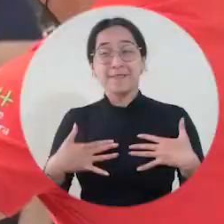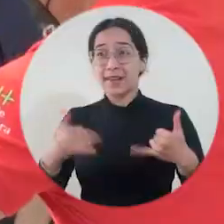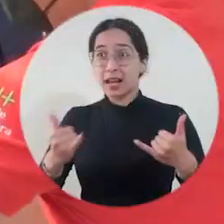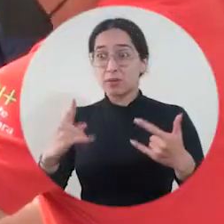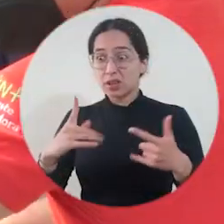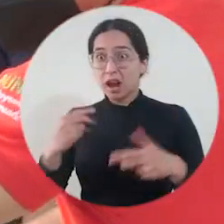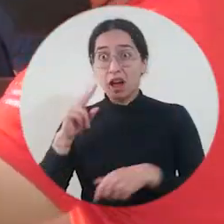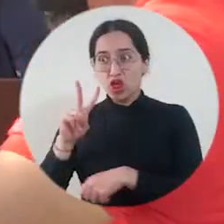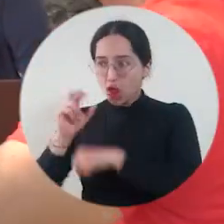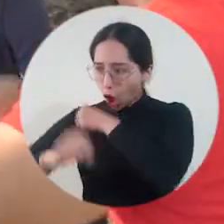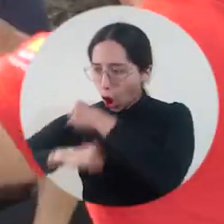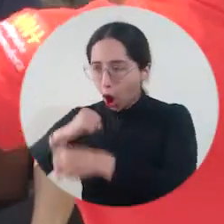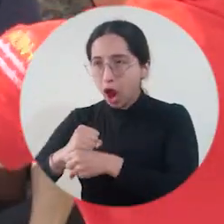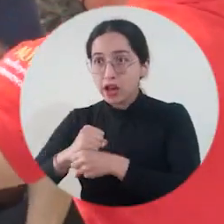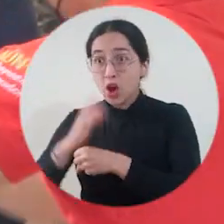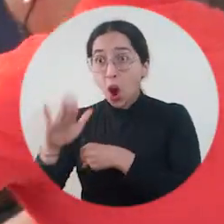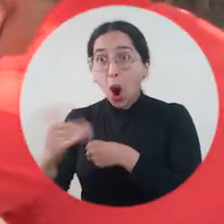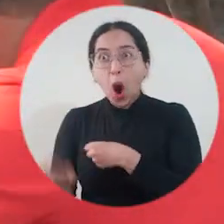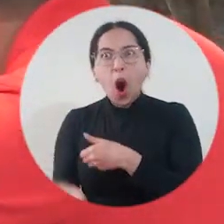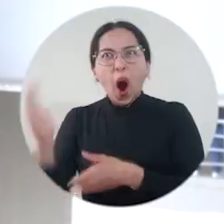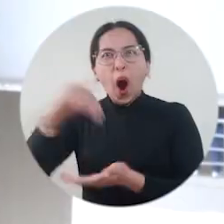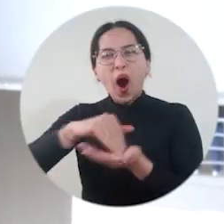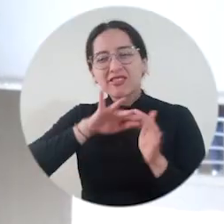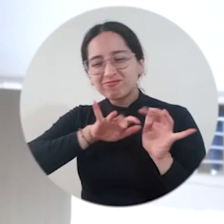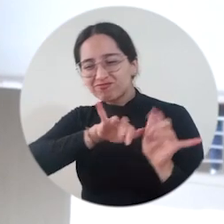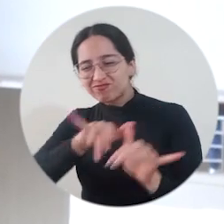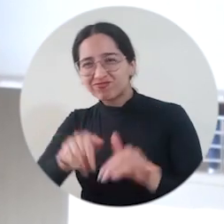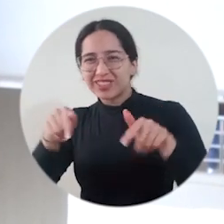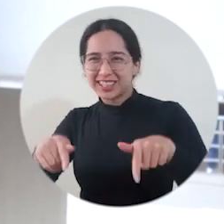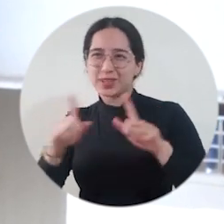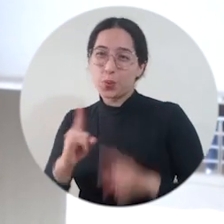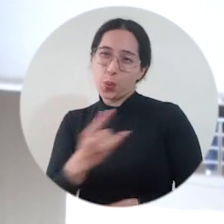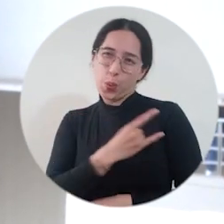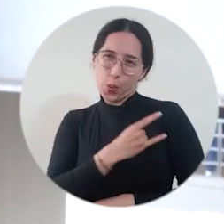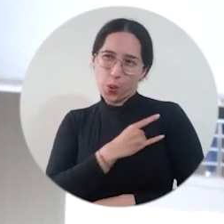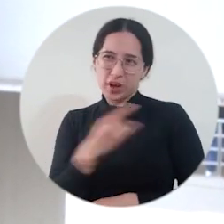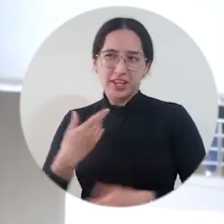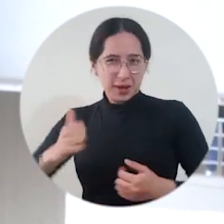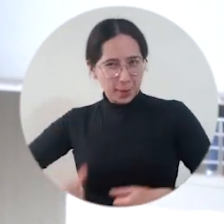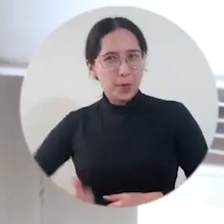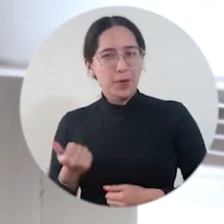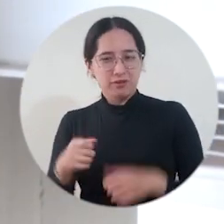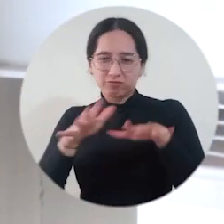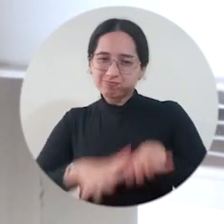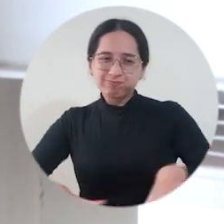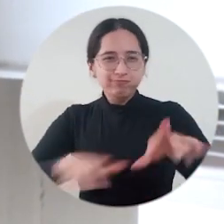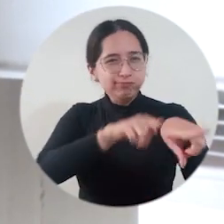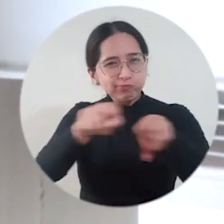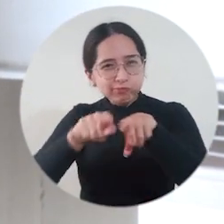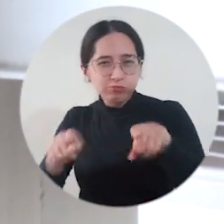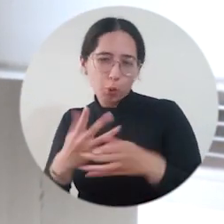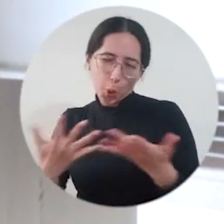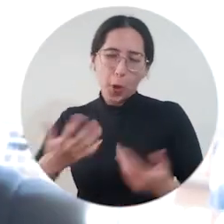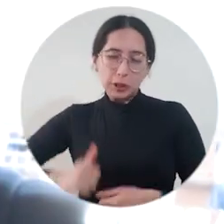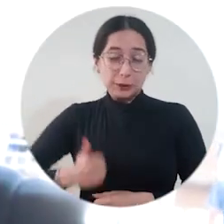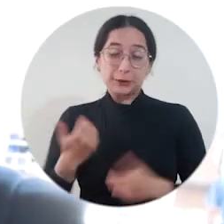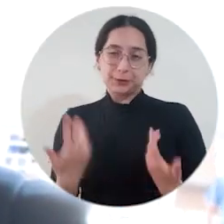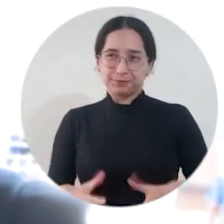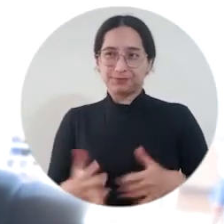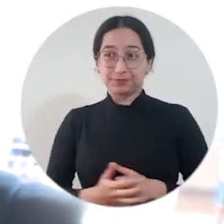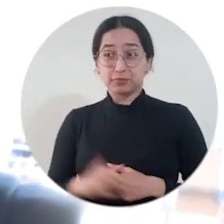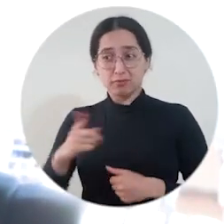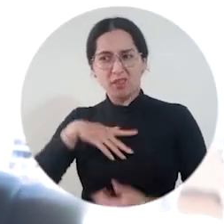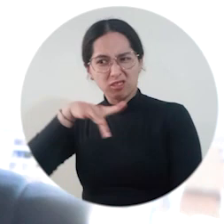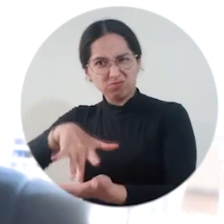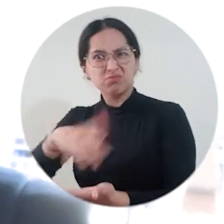Muy feliz porque después de 2 años se puede hacer presencial, aprovechando toda la riqueza que tiene la universidad. En